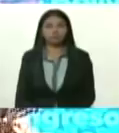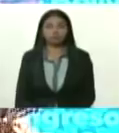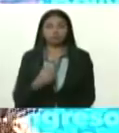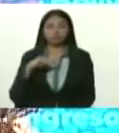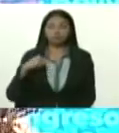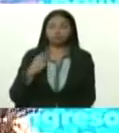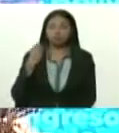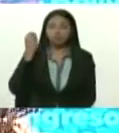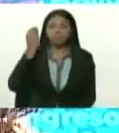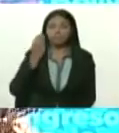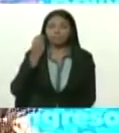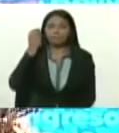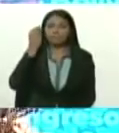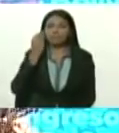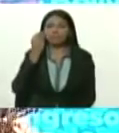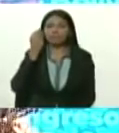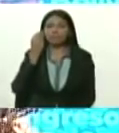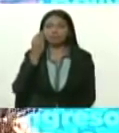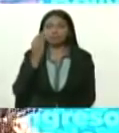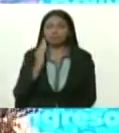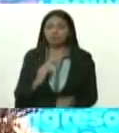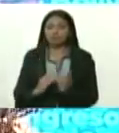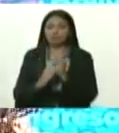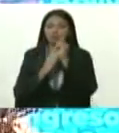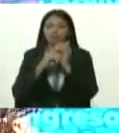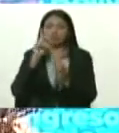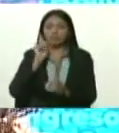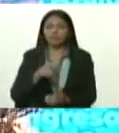Pensamiento y la doctrina.